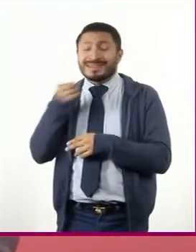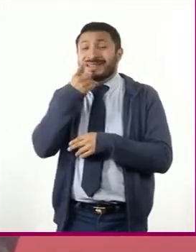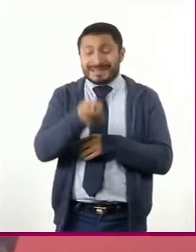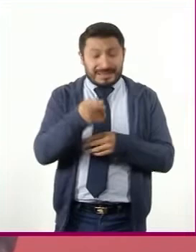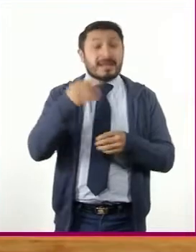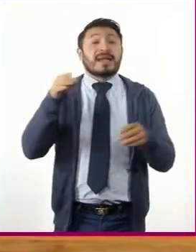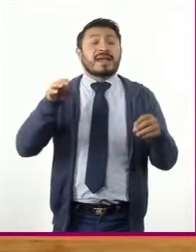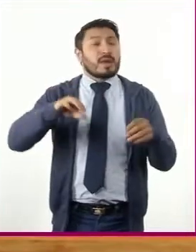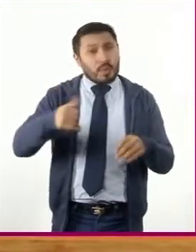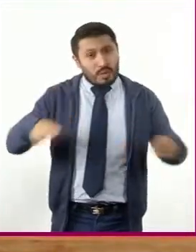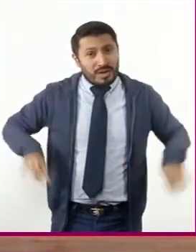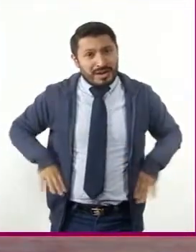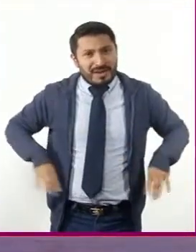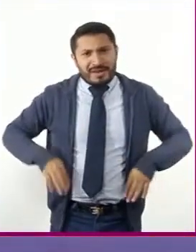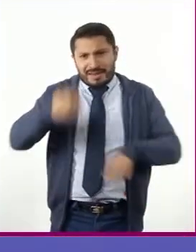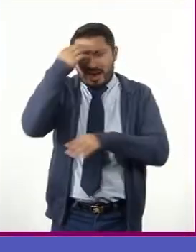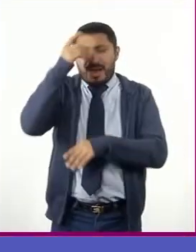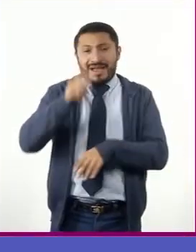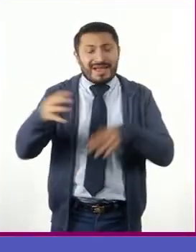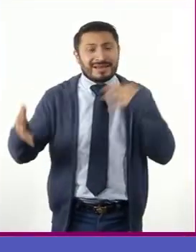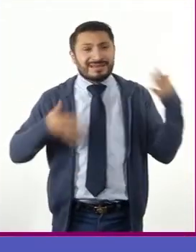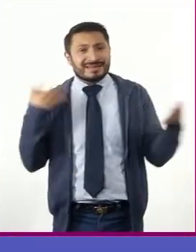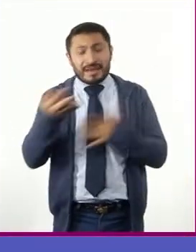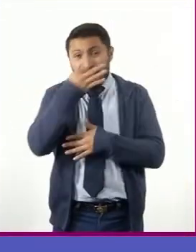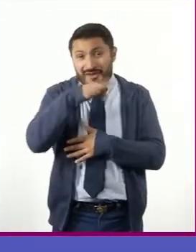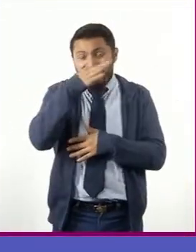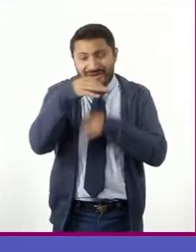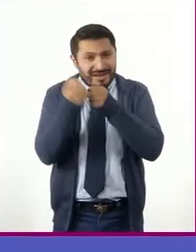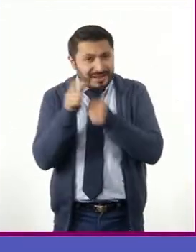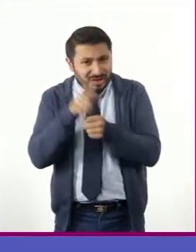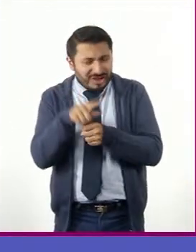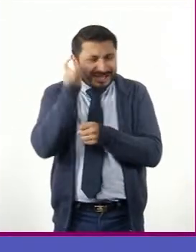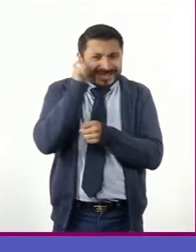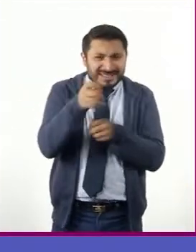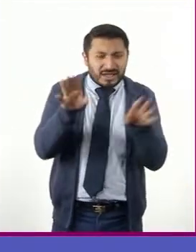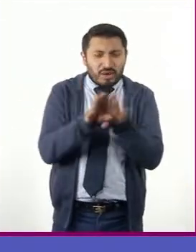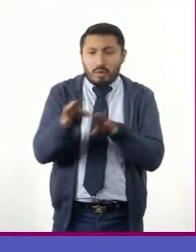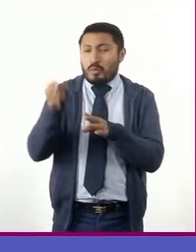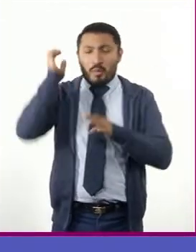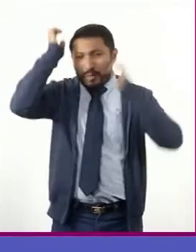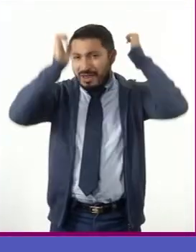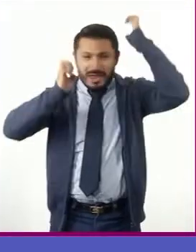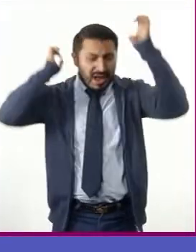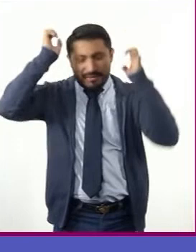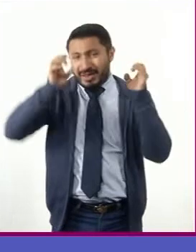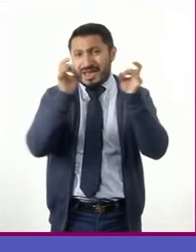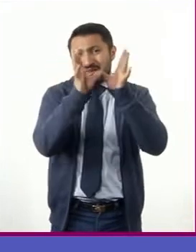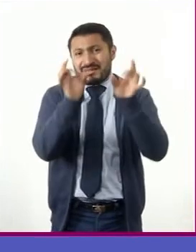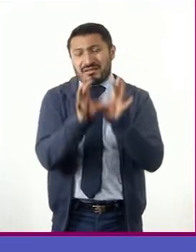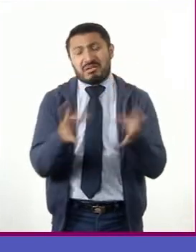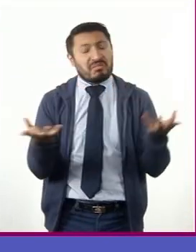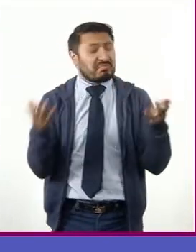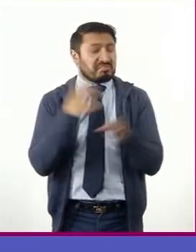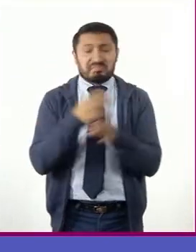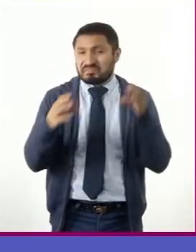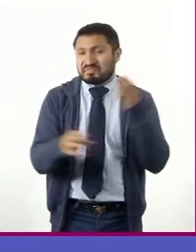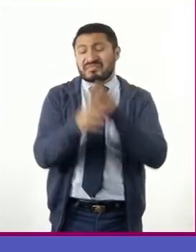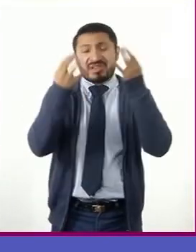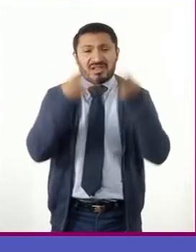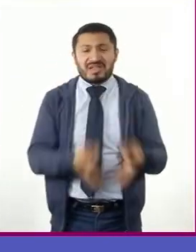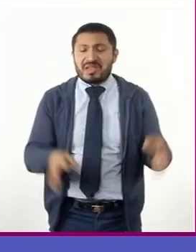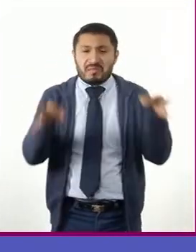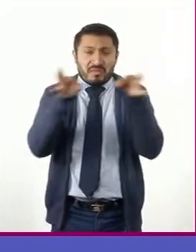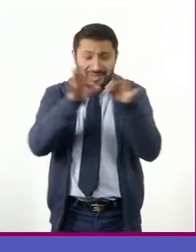sin duda, es las celebraciones sociales, es decir, los eventos, hechos o sucesos importantes